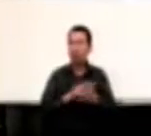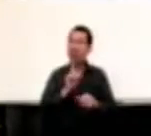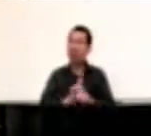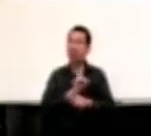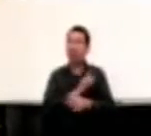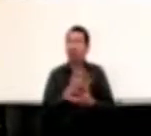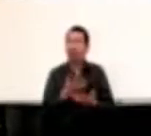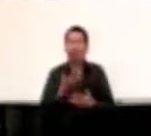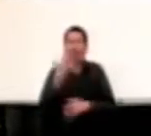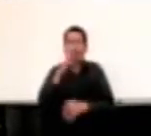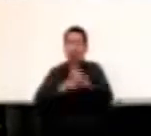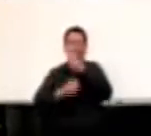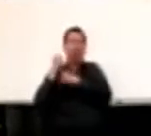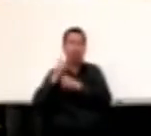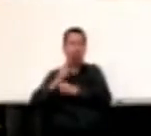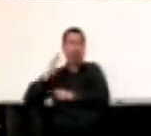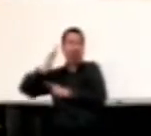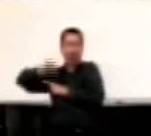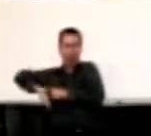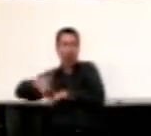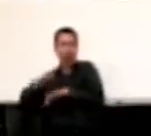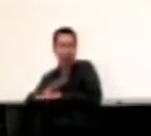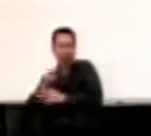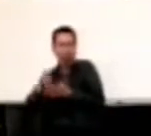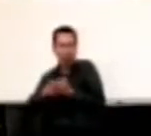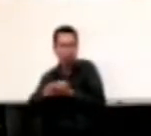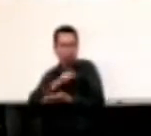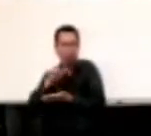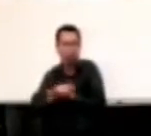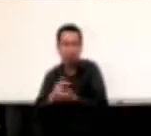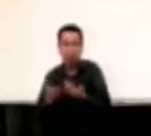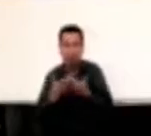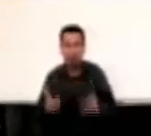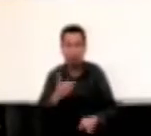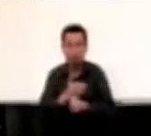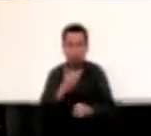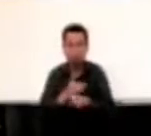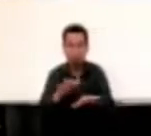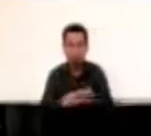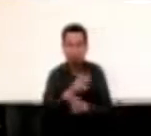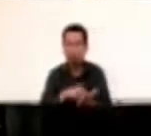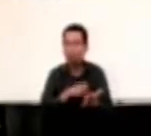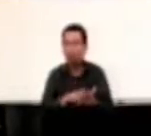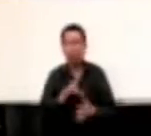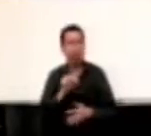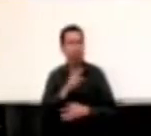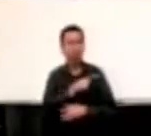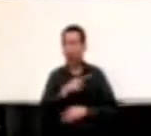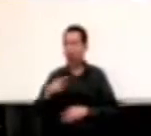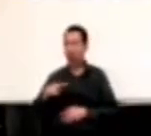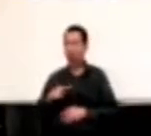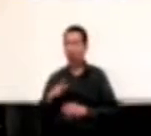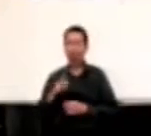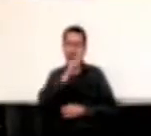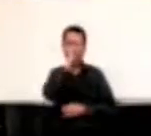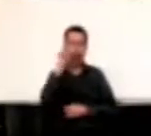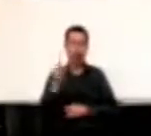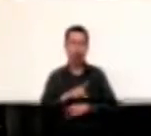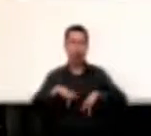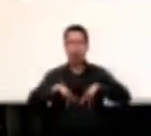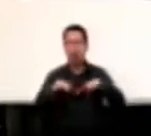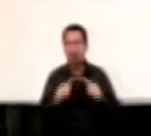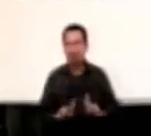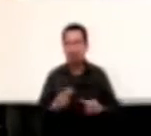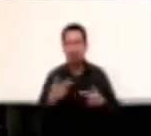hace 10 años, y hacerlas ahorita sería quizás hasta contraproducente. Entonces, es realmente una cuestión de diseño institucional muy, muy